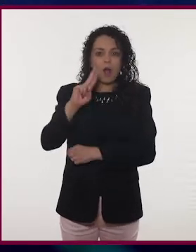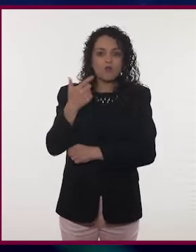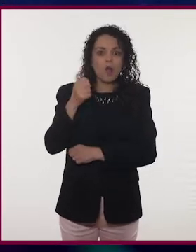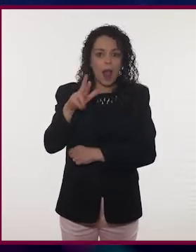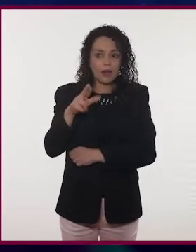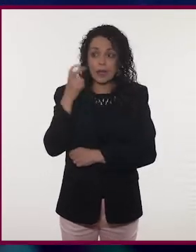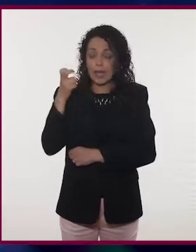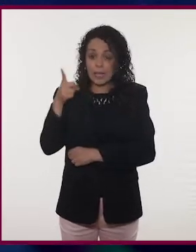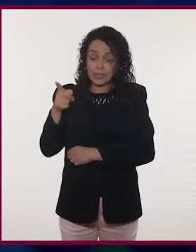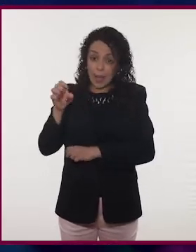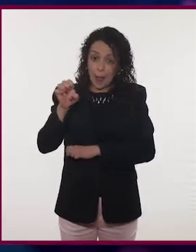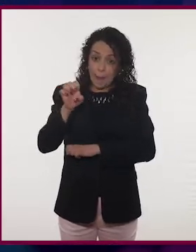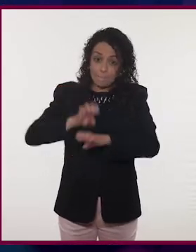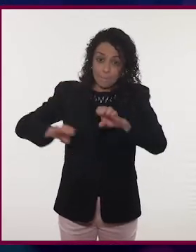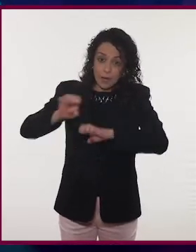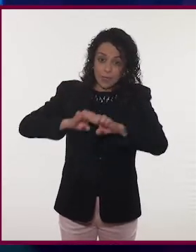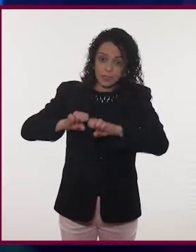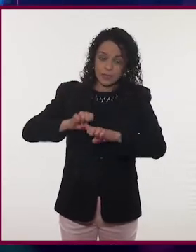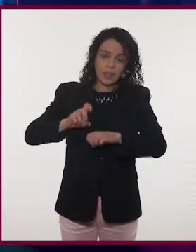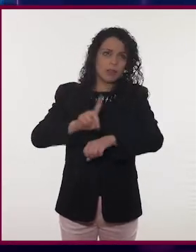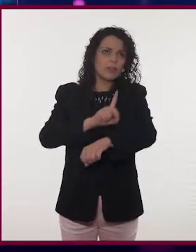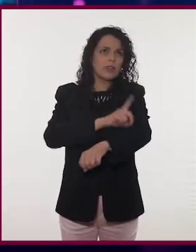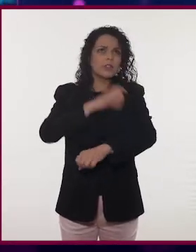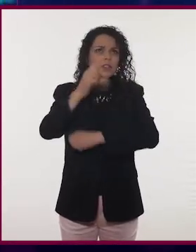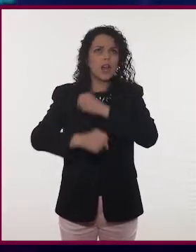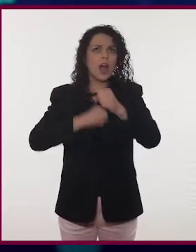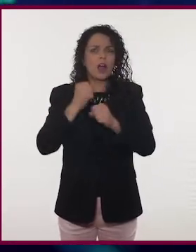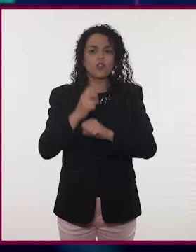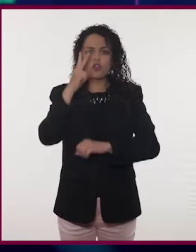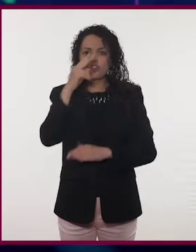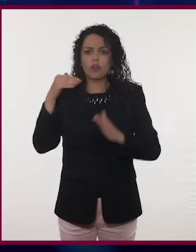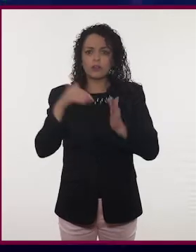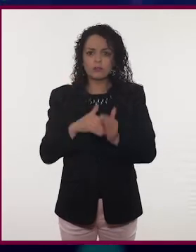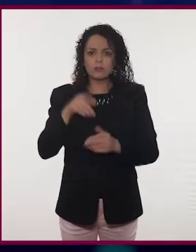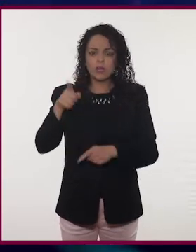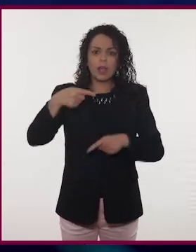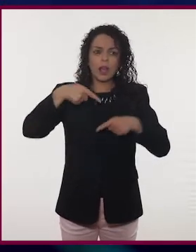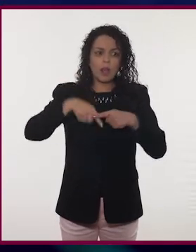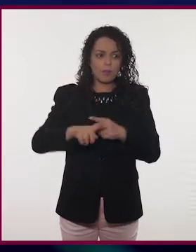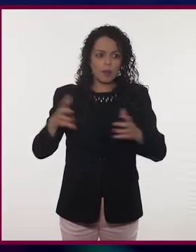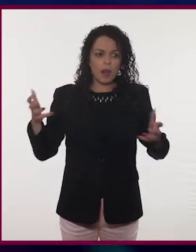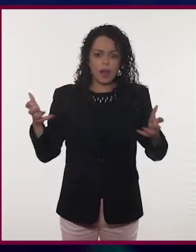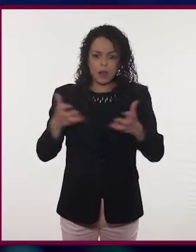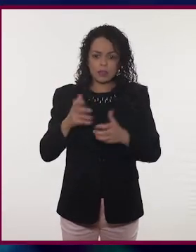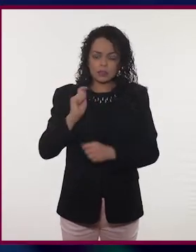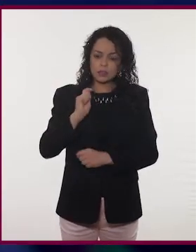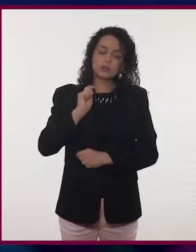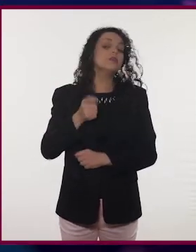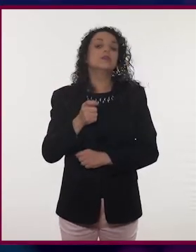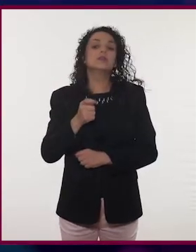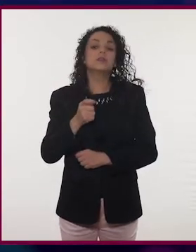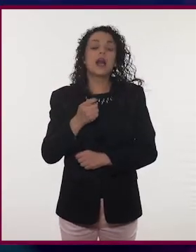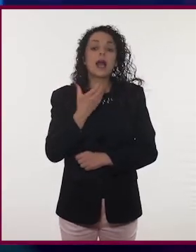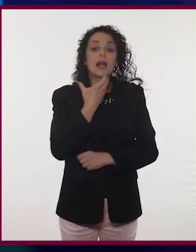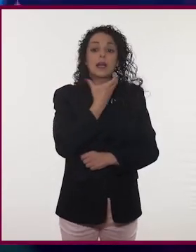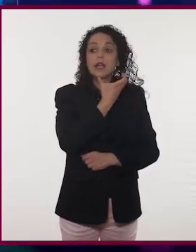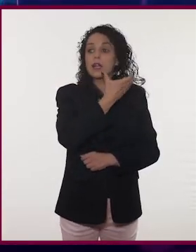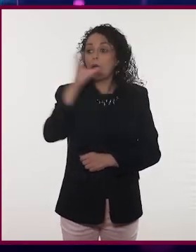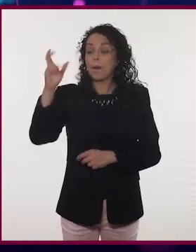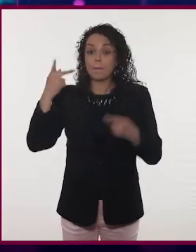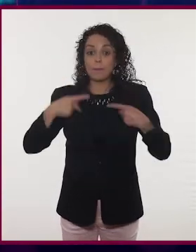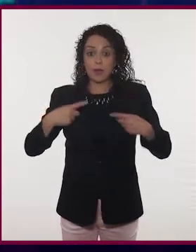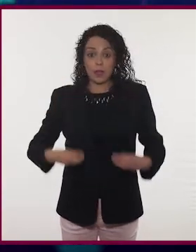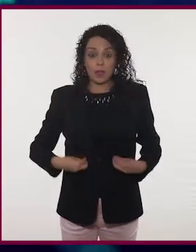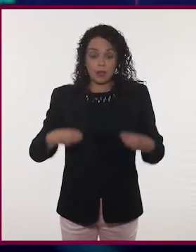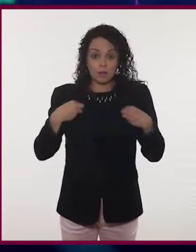que desde el año 2000 ellos empezaron a realizarla, que son campesinos que